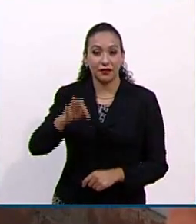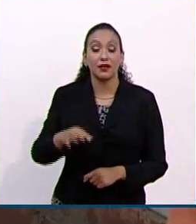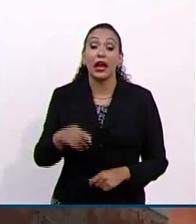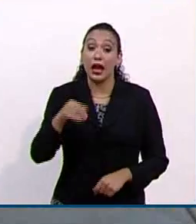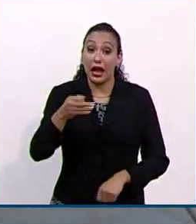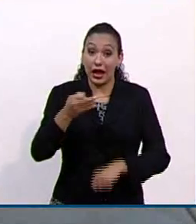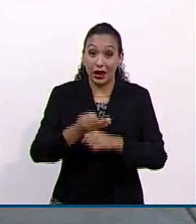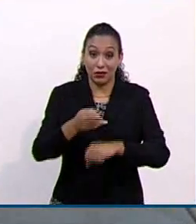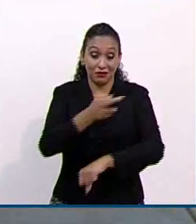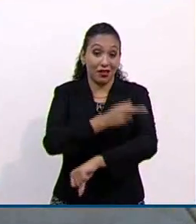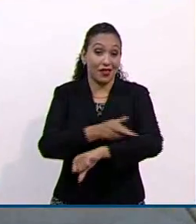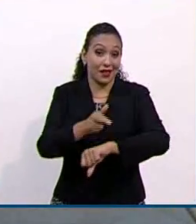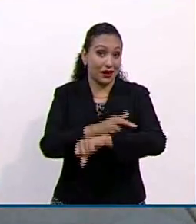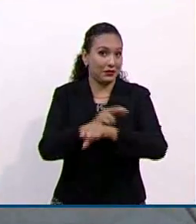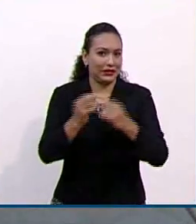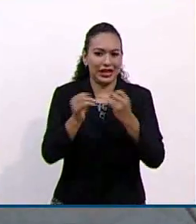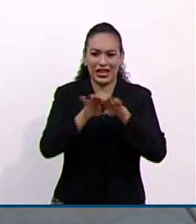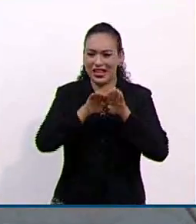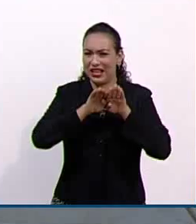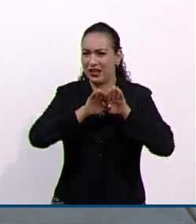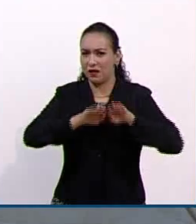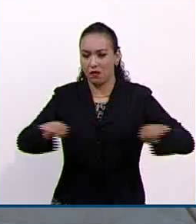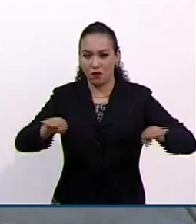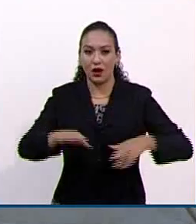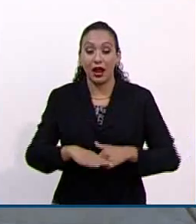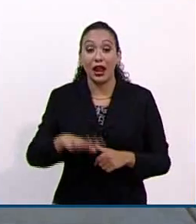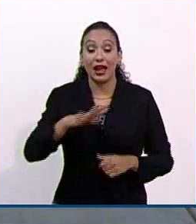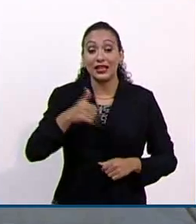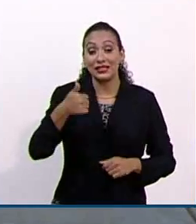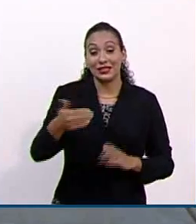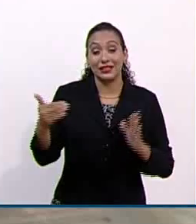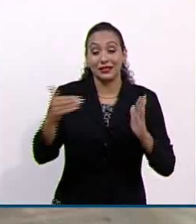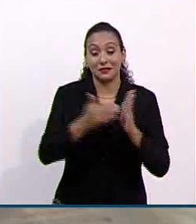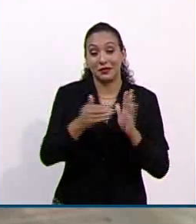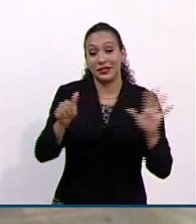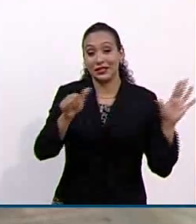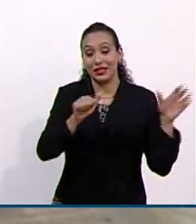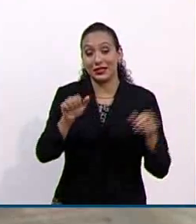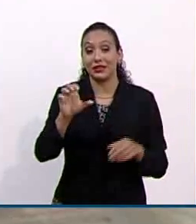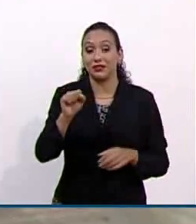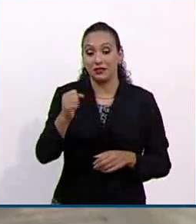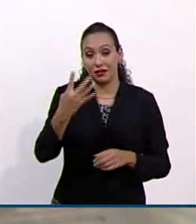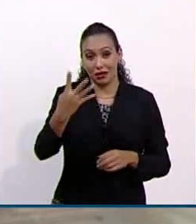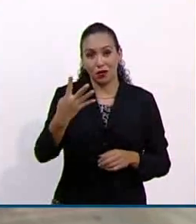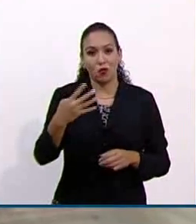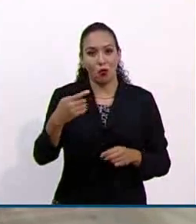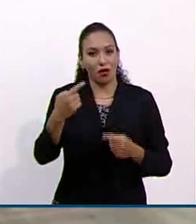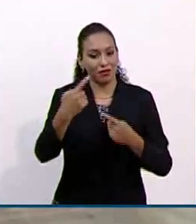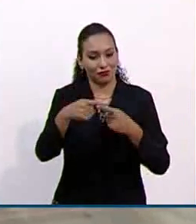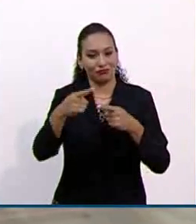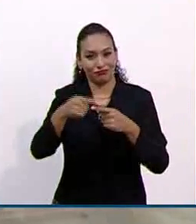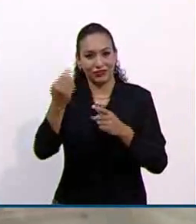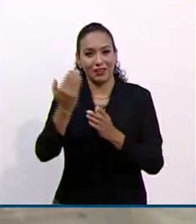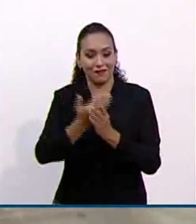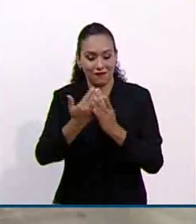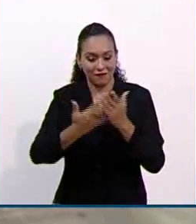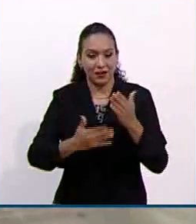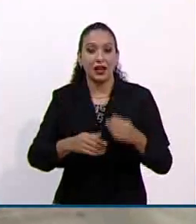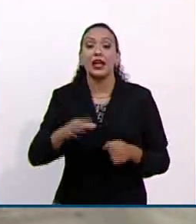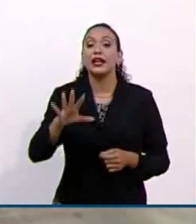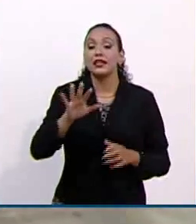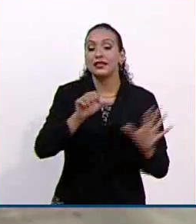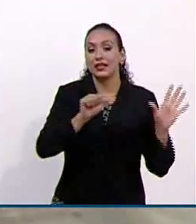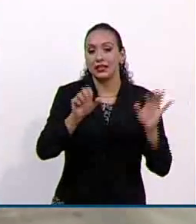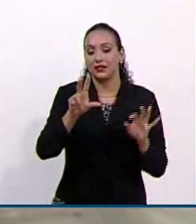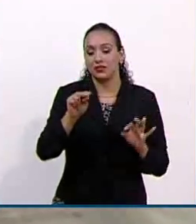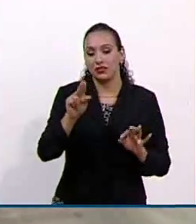grande y paritario de la historia se han recibido 6.664 asuntos, de los cuales